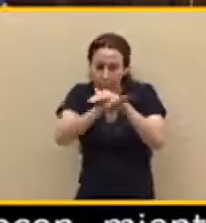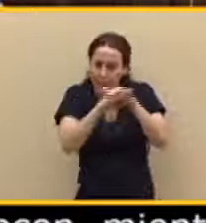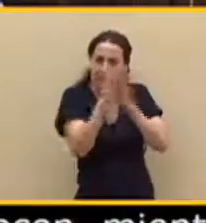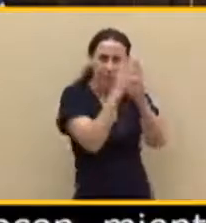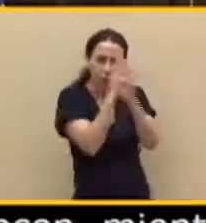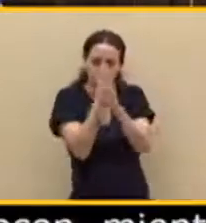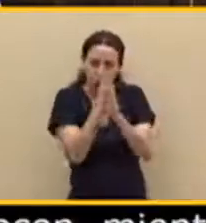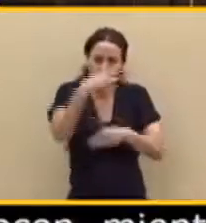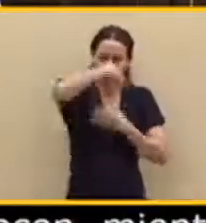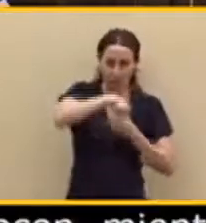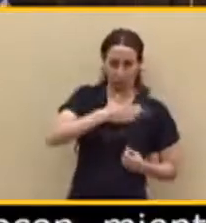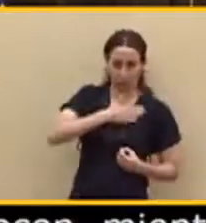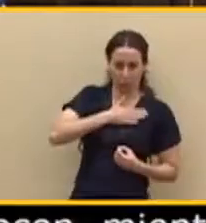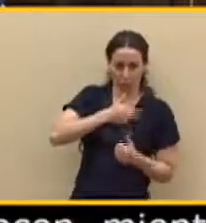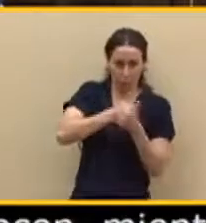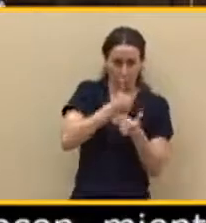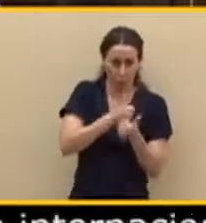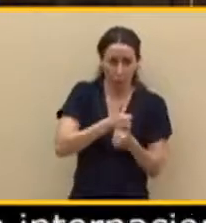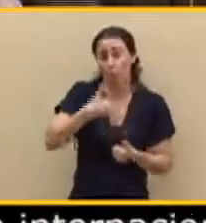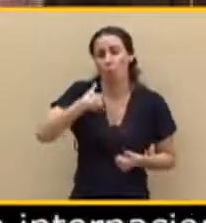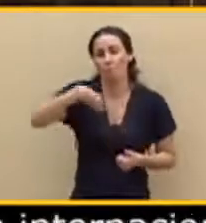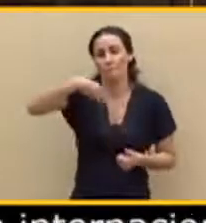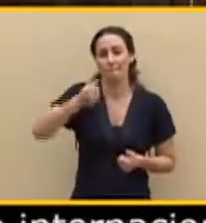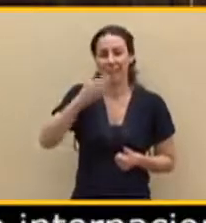administración, como al señor Martín Villa.